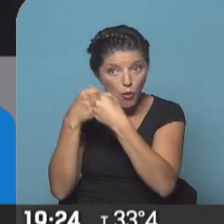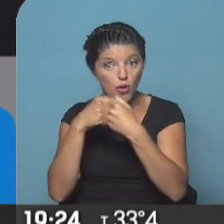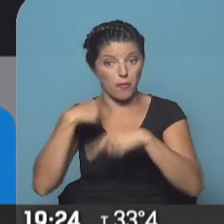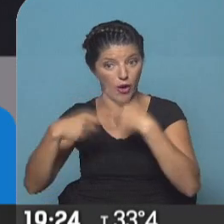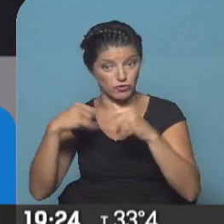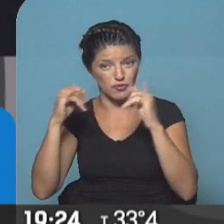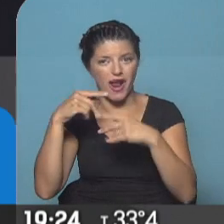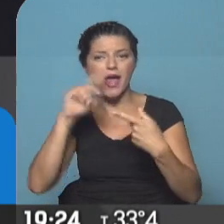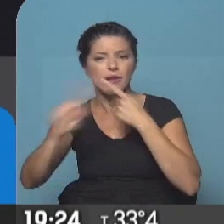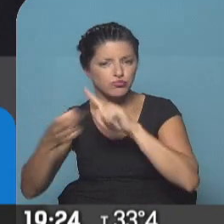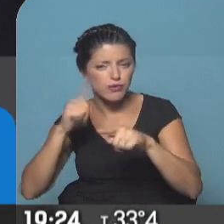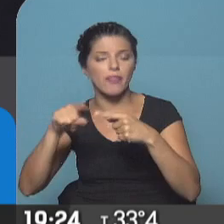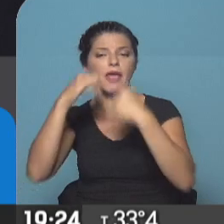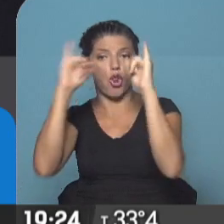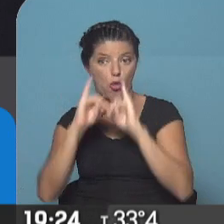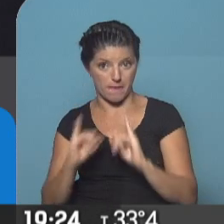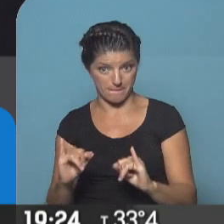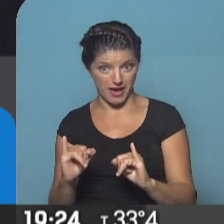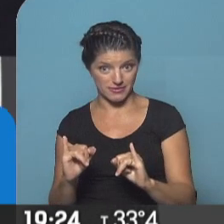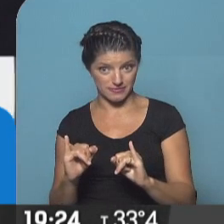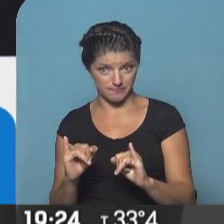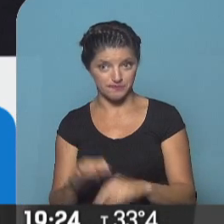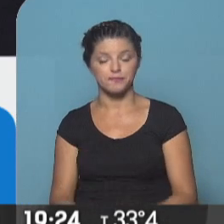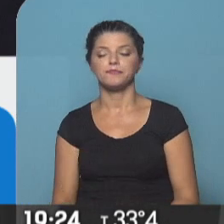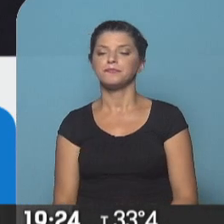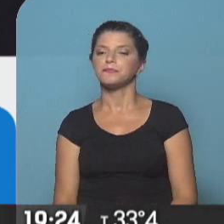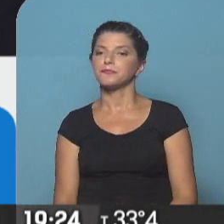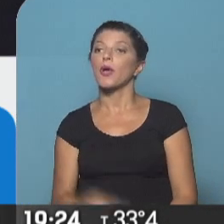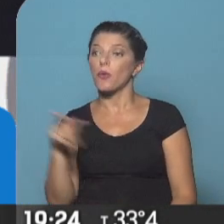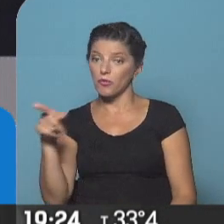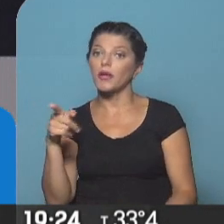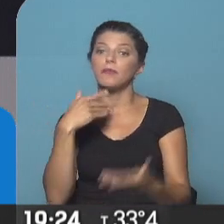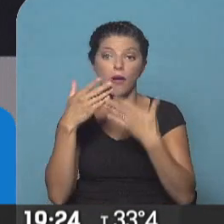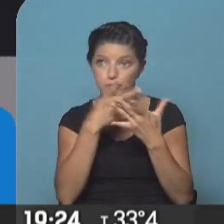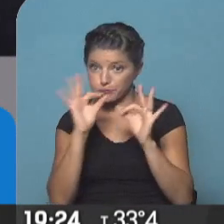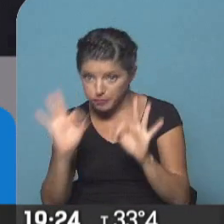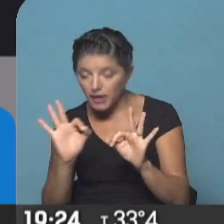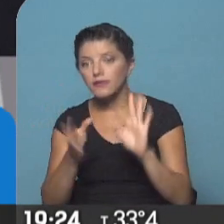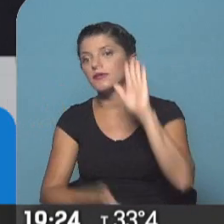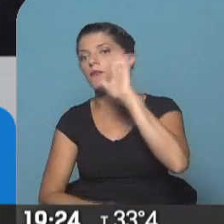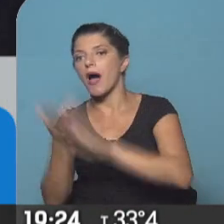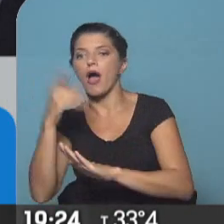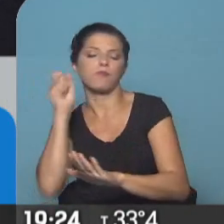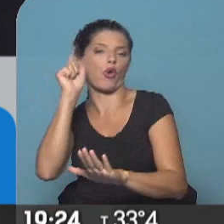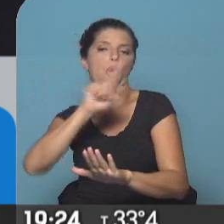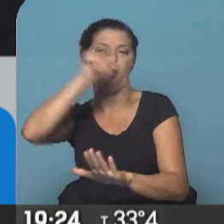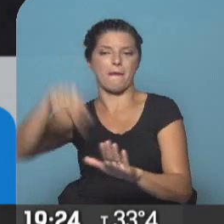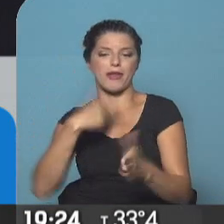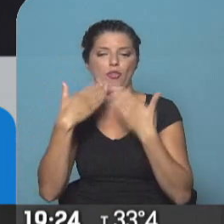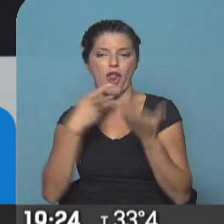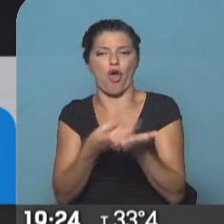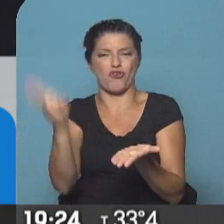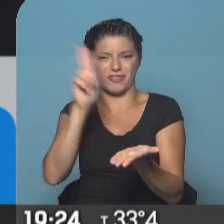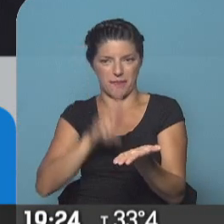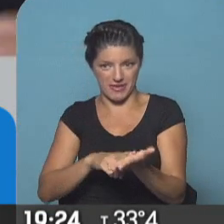y relanza ese proceso de paz y logra con su viaje la concreción. Cuando viajó a Cuba, viajó para